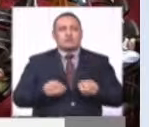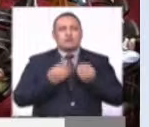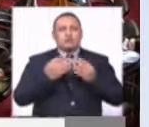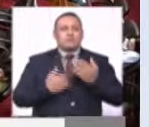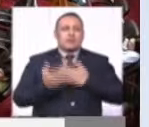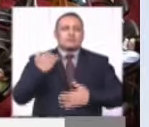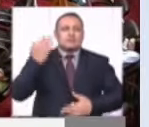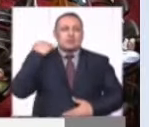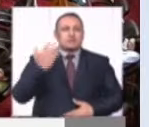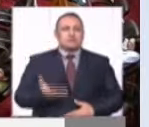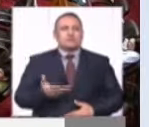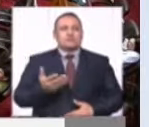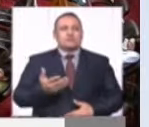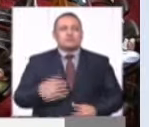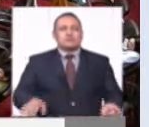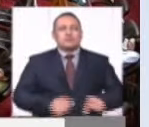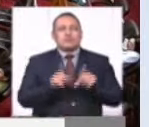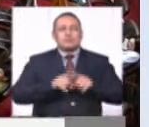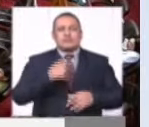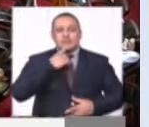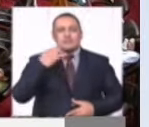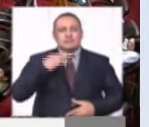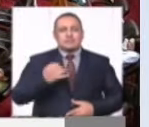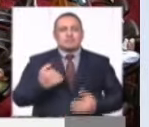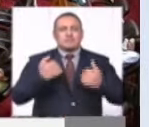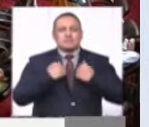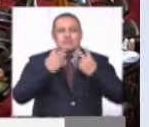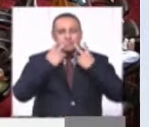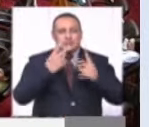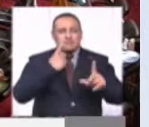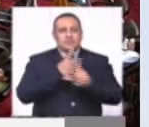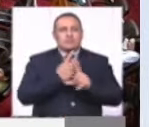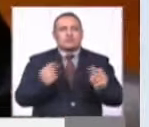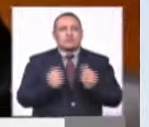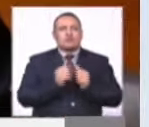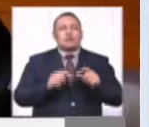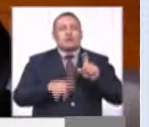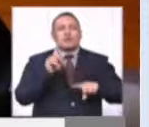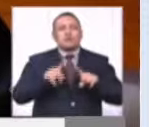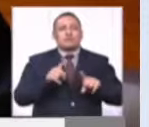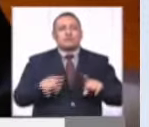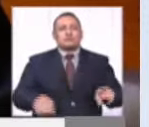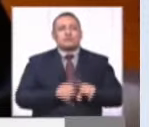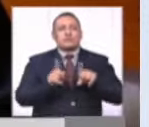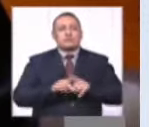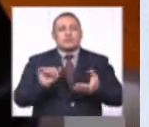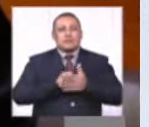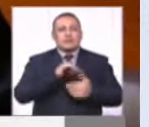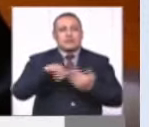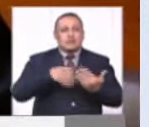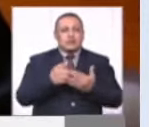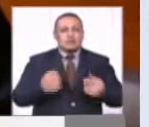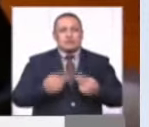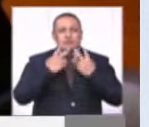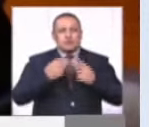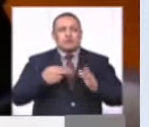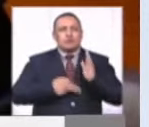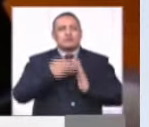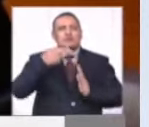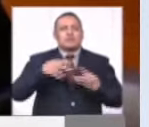antepasados siempre lo han tenido presente, el cual Entre ellos está la